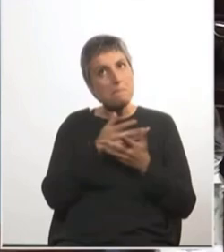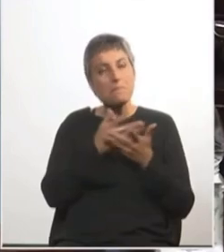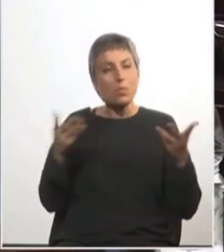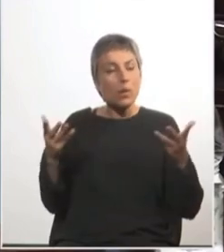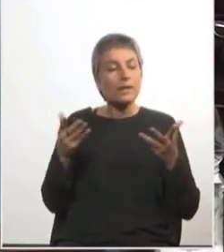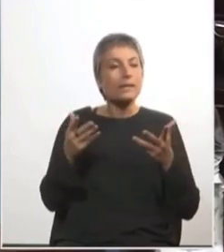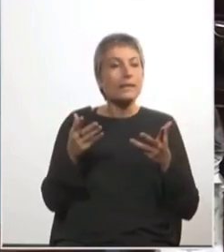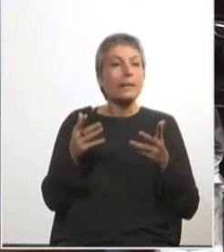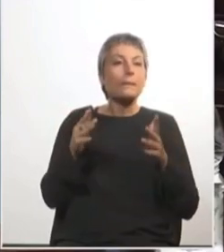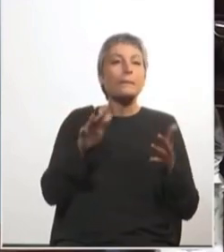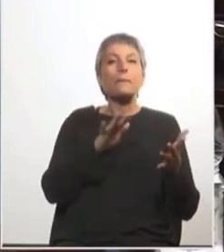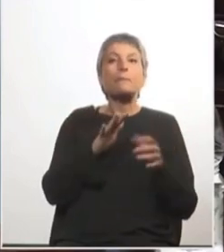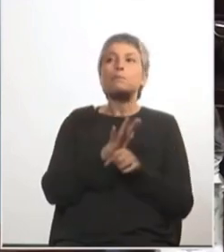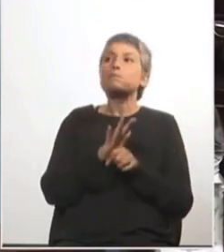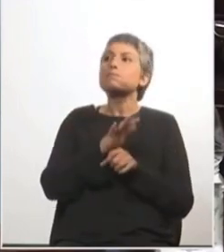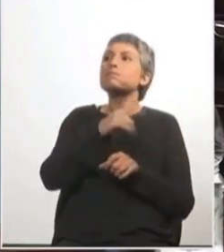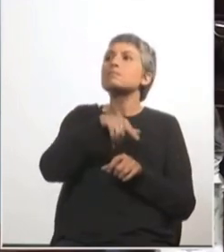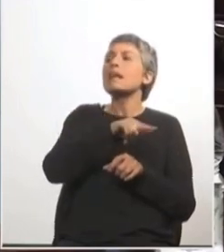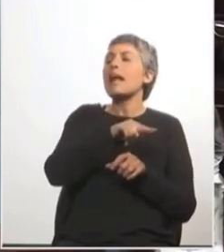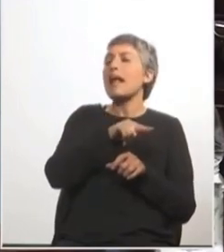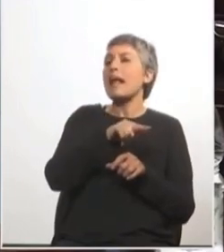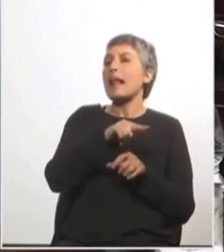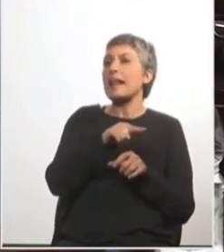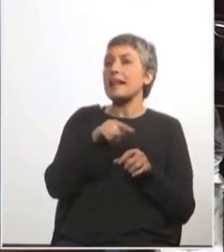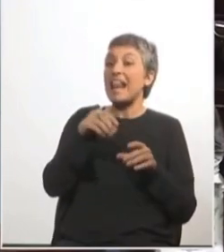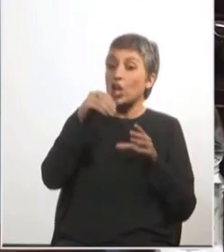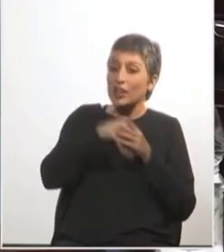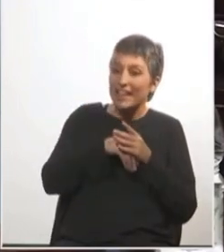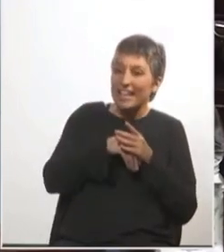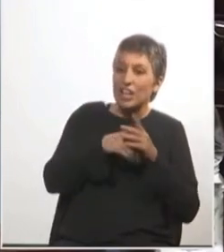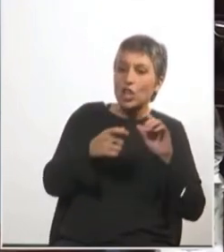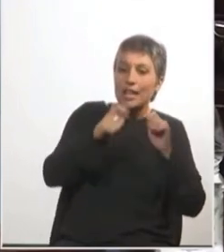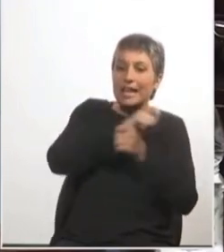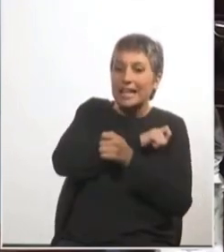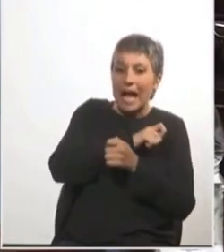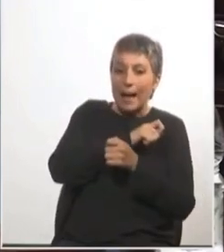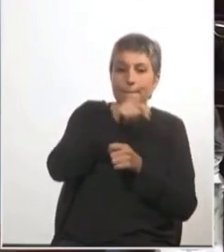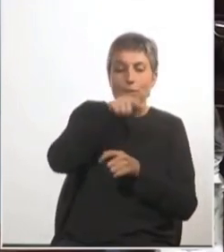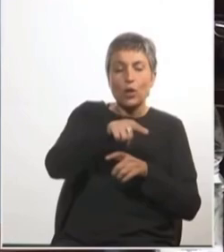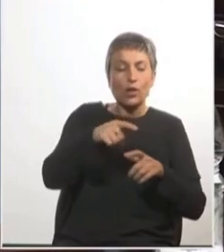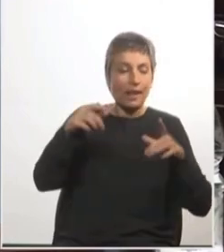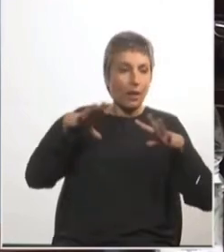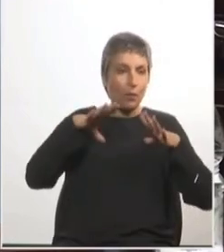que parecía ser que al final el contenido de la reforma no era lo más importante.